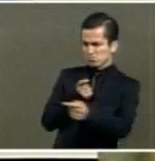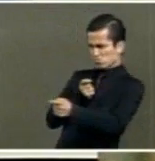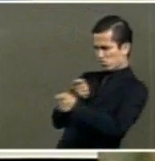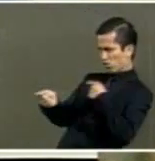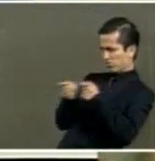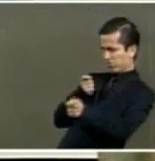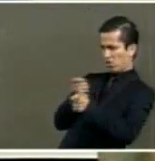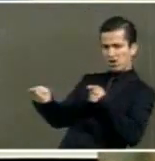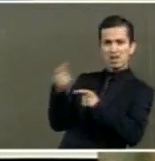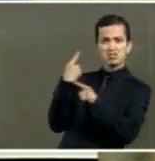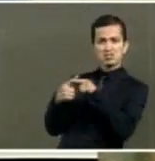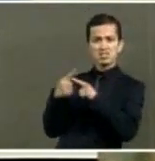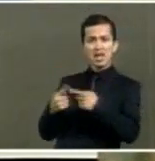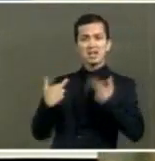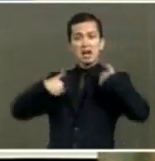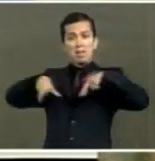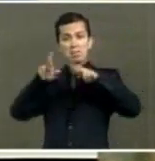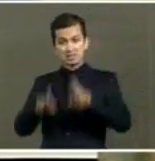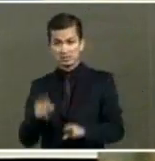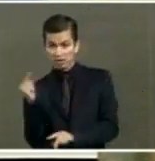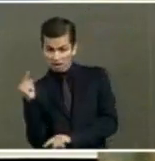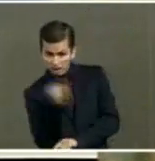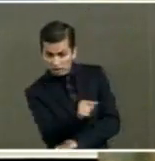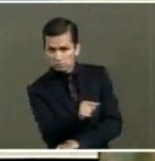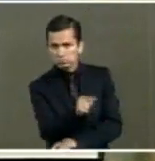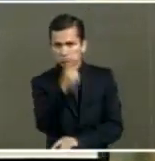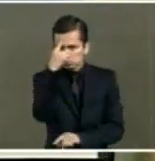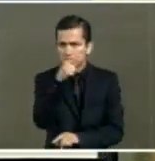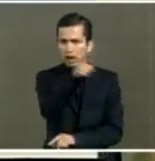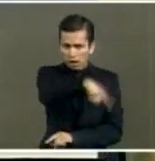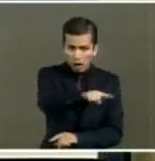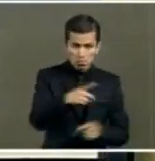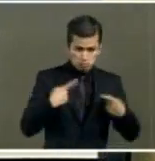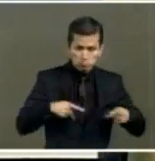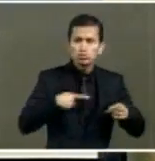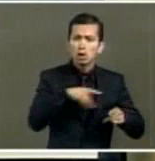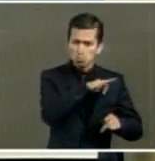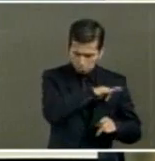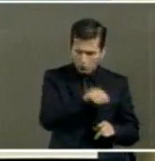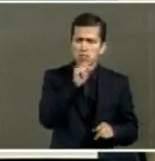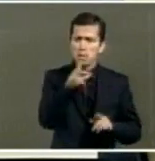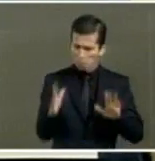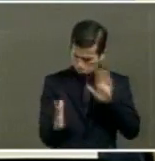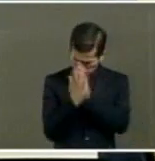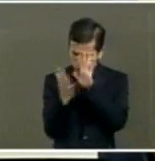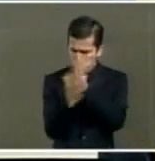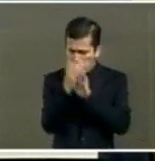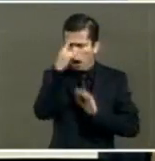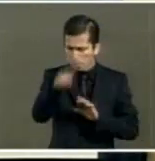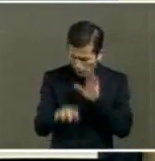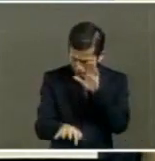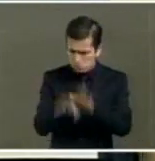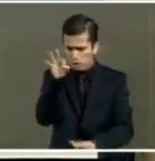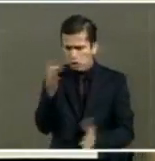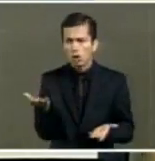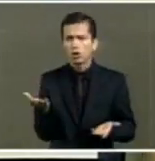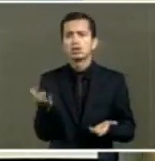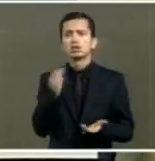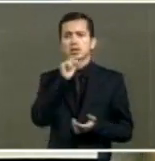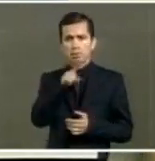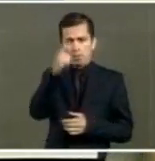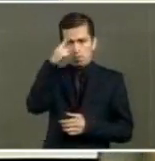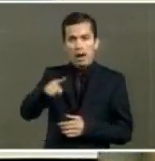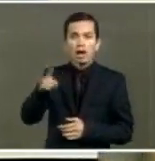candidaturas independientes para ampliar la participación de los ciudadanos en elecciones. La iniciativa preferente para que la pluralidad